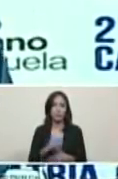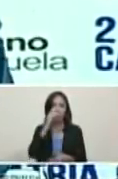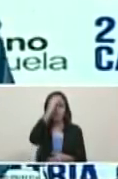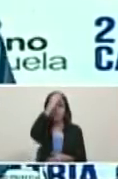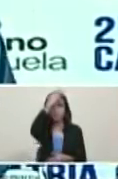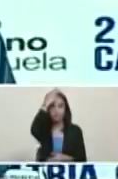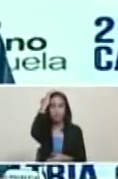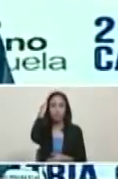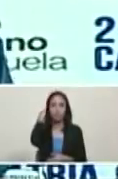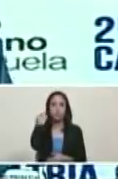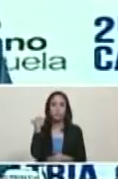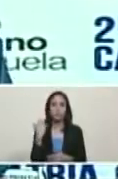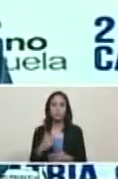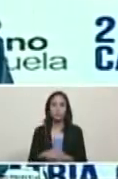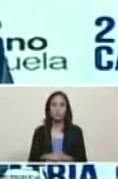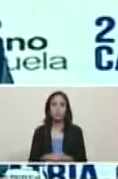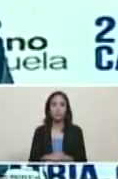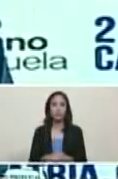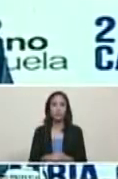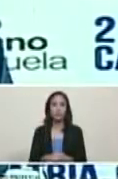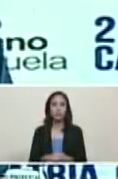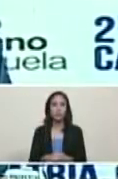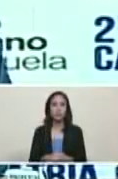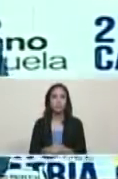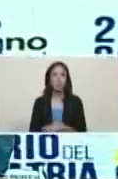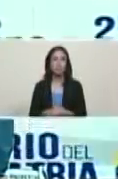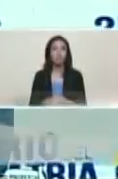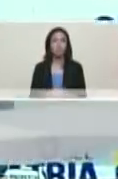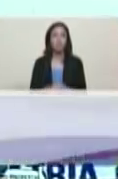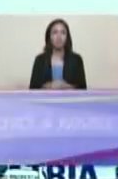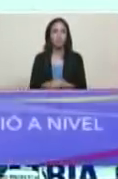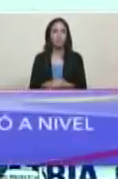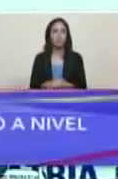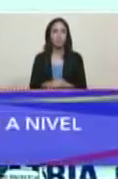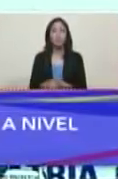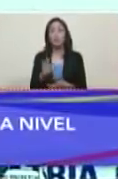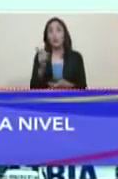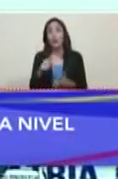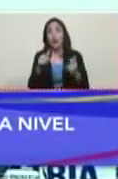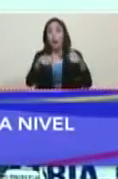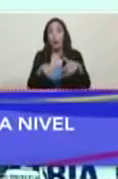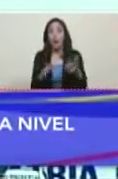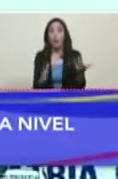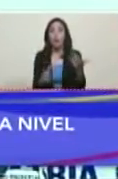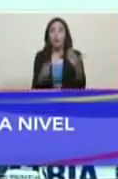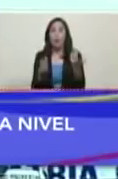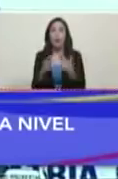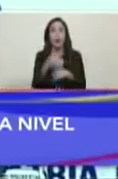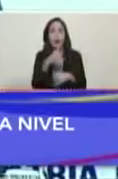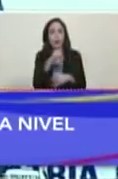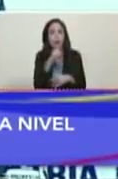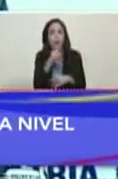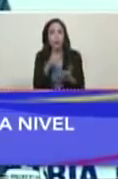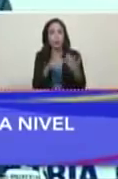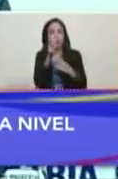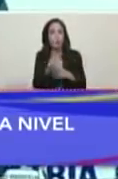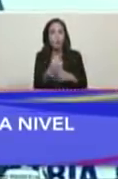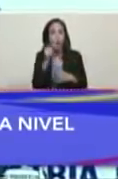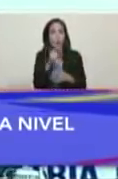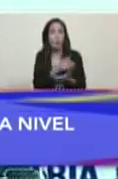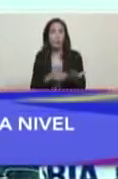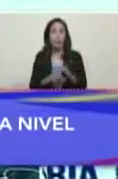Hoy lo ha ratificado nuestro vicepresidente de Comunicación y Cultura, Jorge Rodríguez. El imperialismo prepara